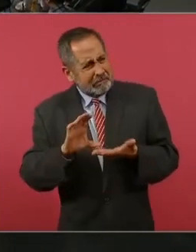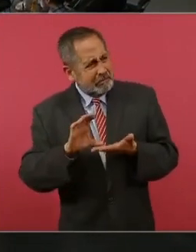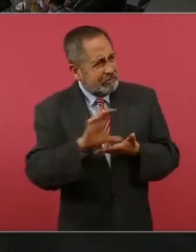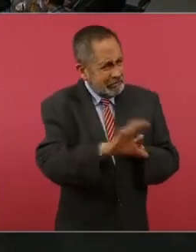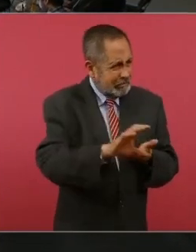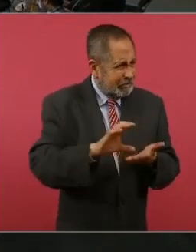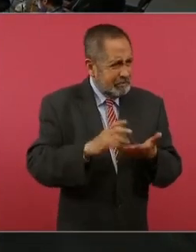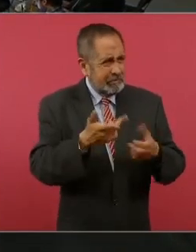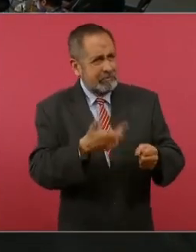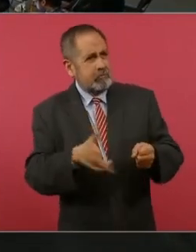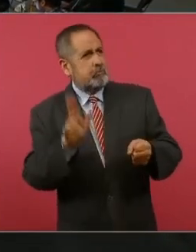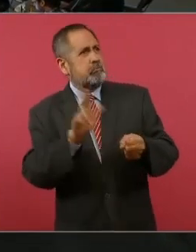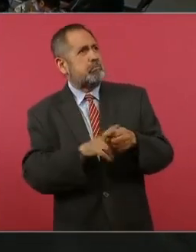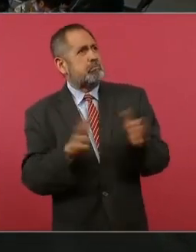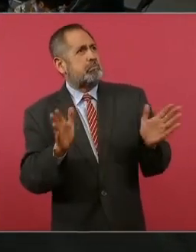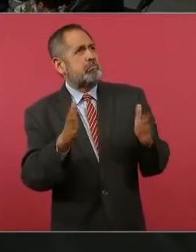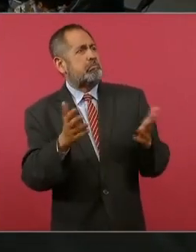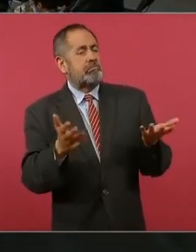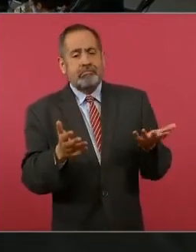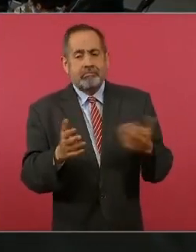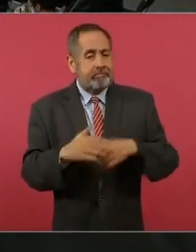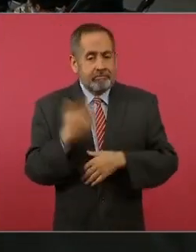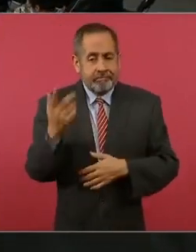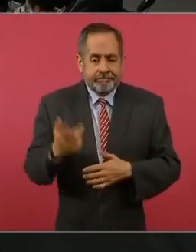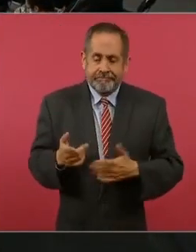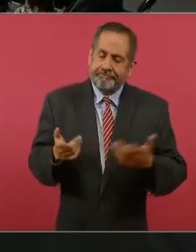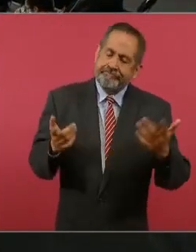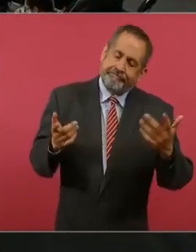esos hospitales? Porque